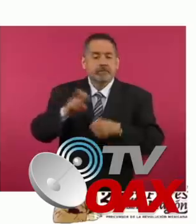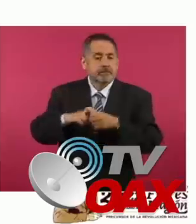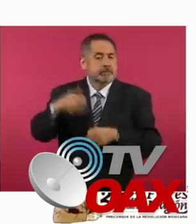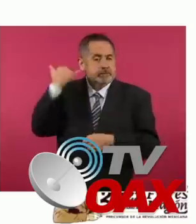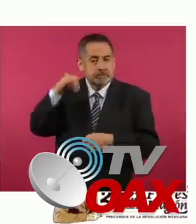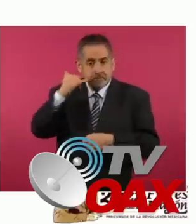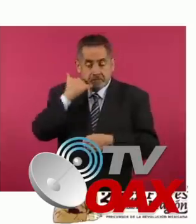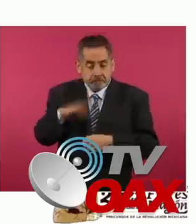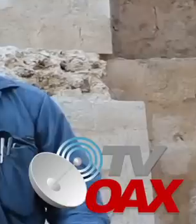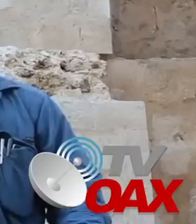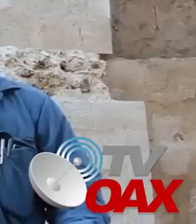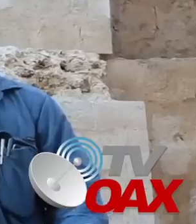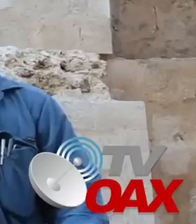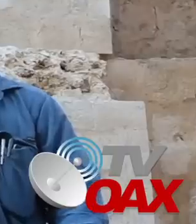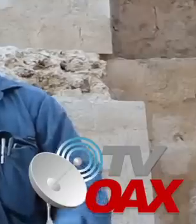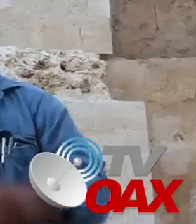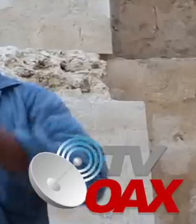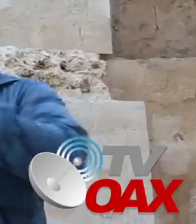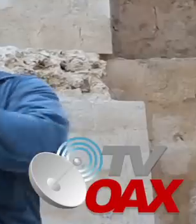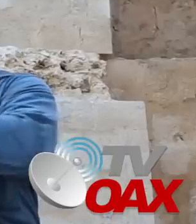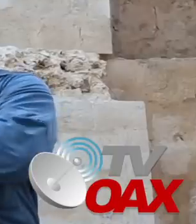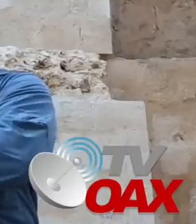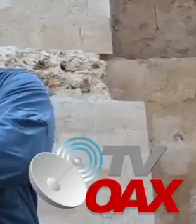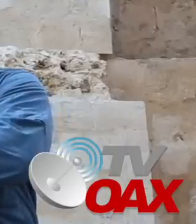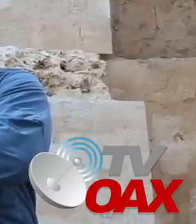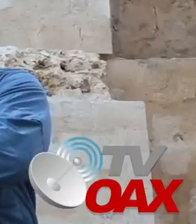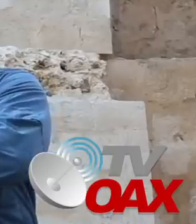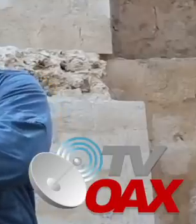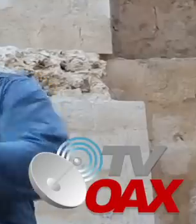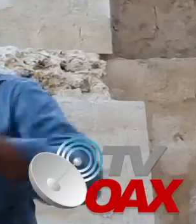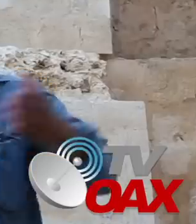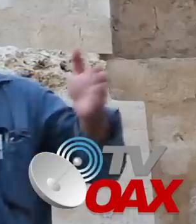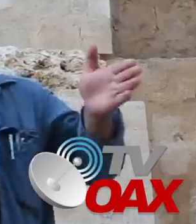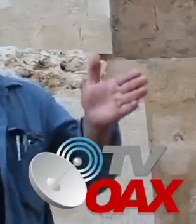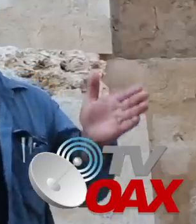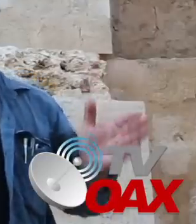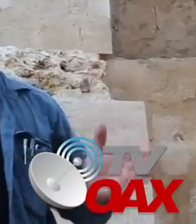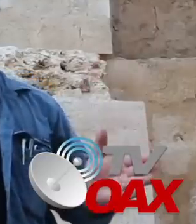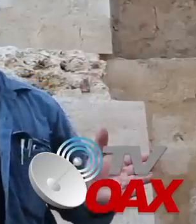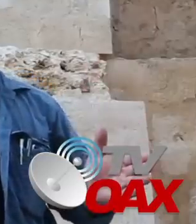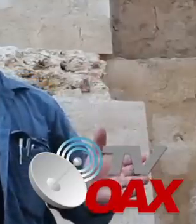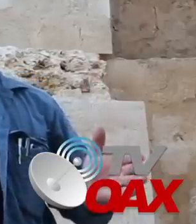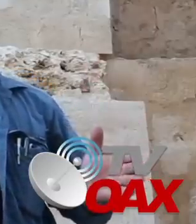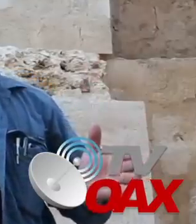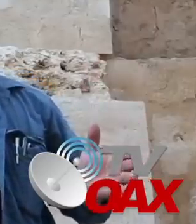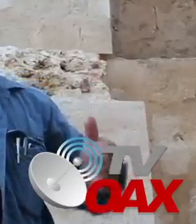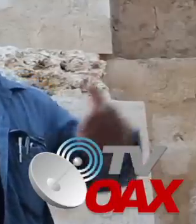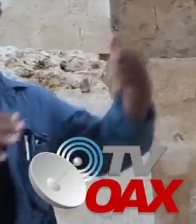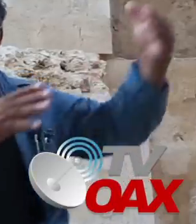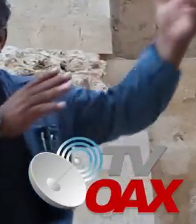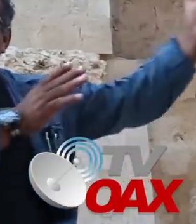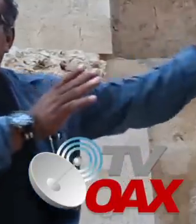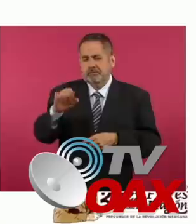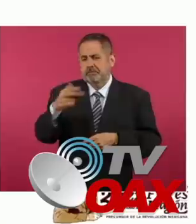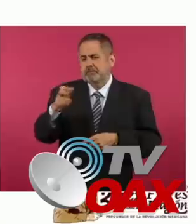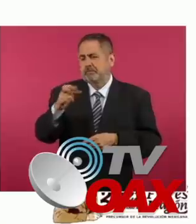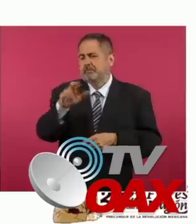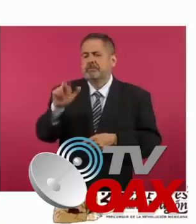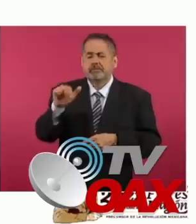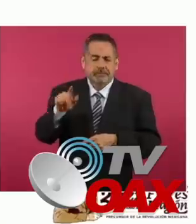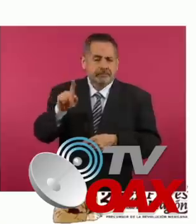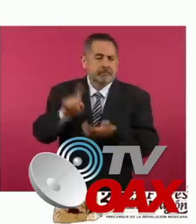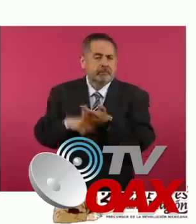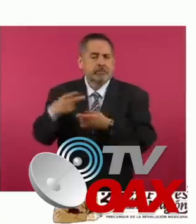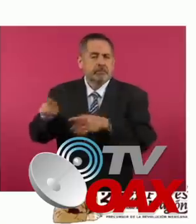el hallazgo fue realizado por el destacado arqueólogo Maya José juchim Herrera y